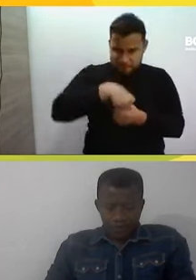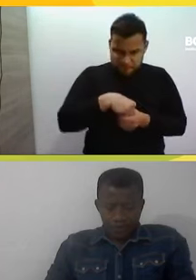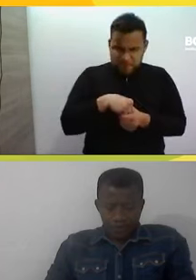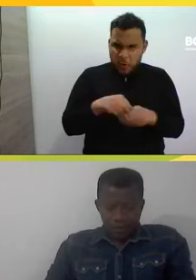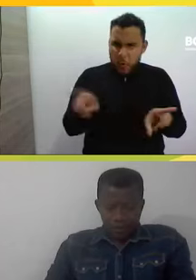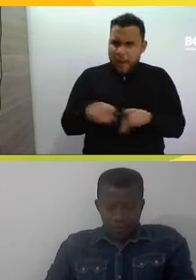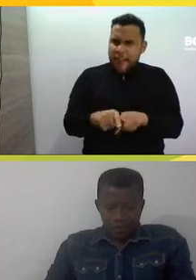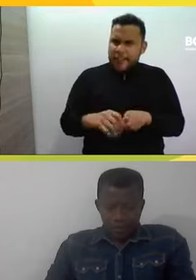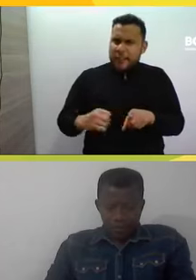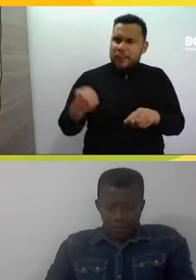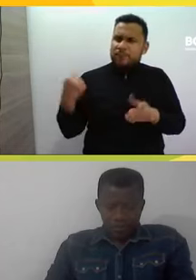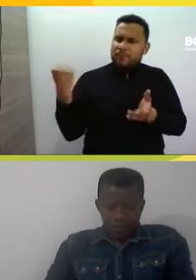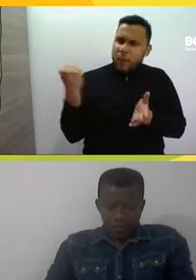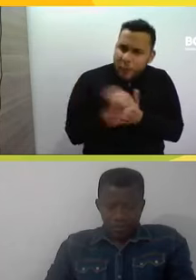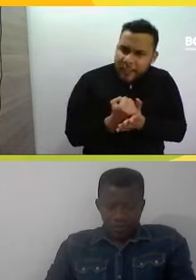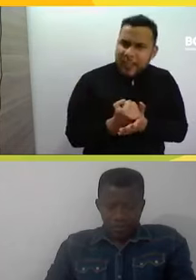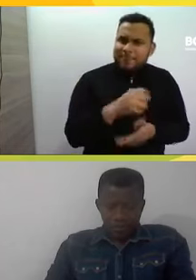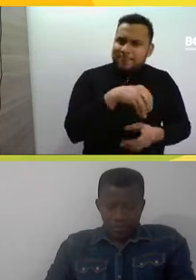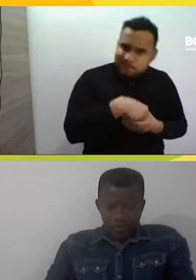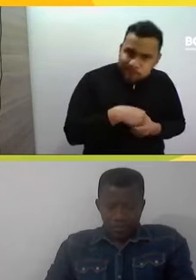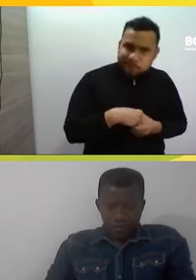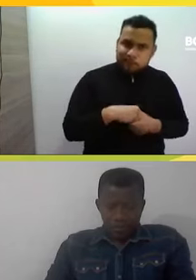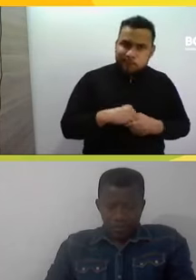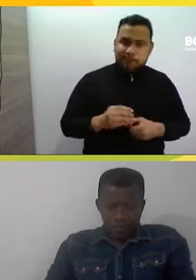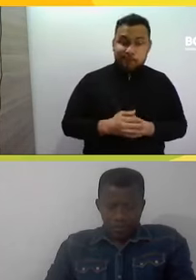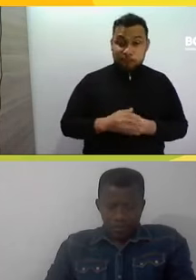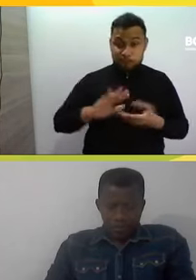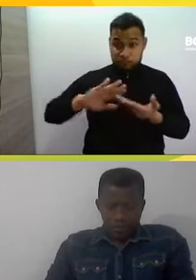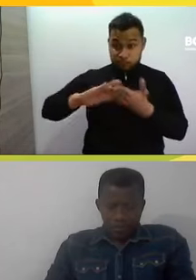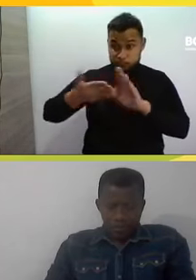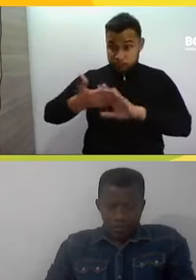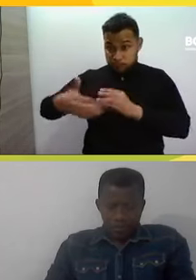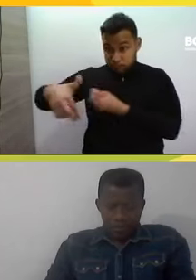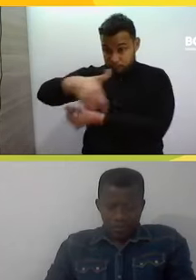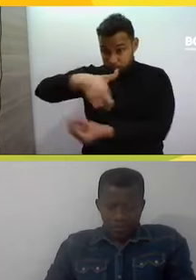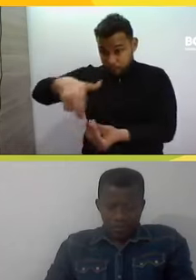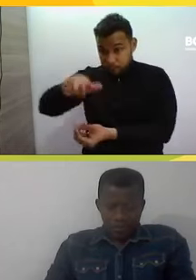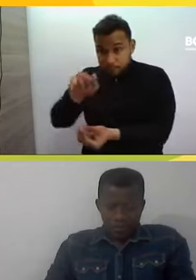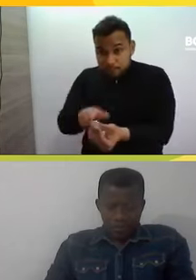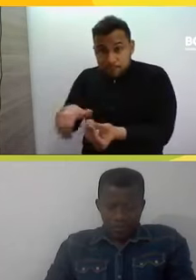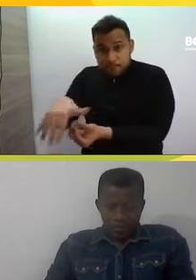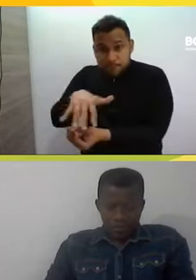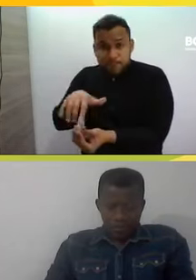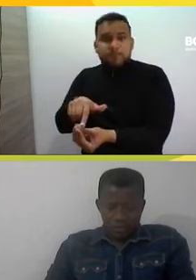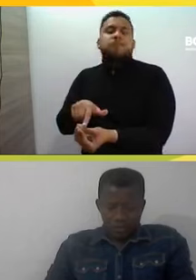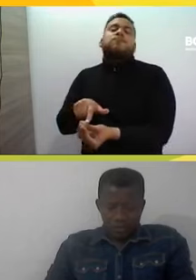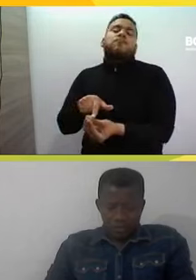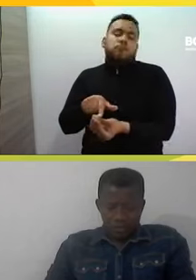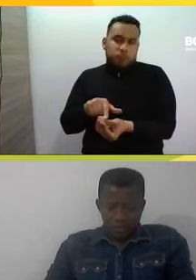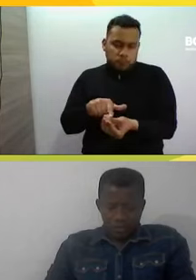fuerza. Es la mirada de esta comunidad palenquera hacia muchas veces ese mundo